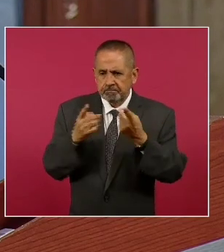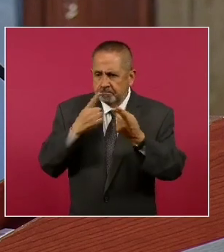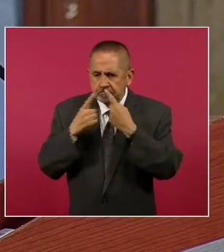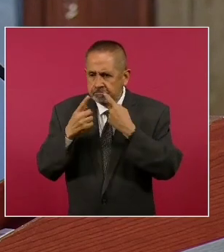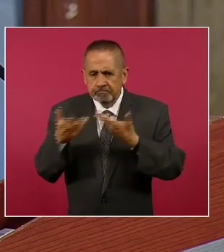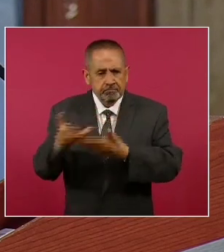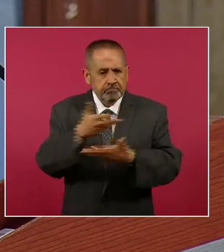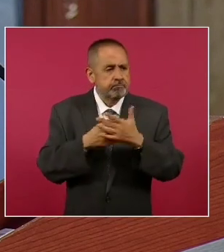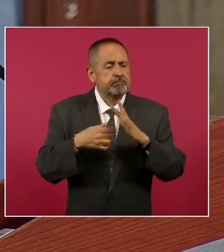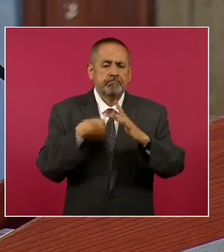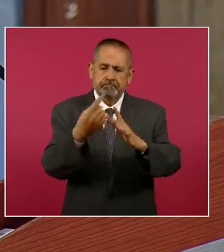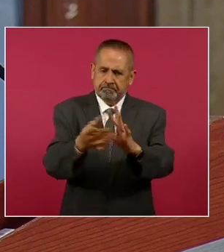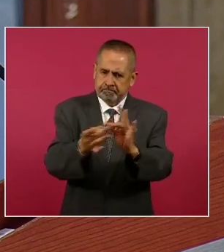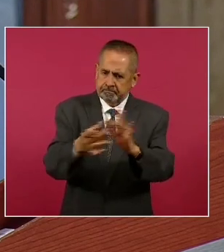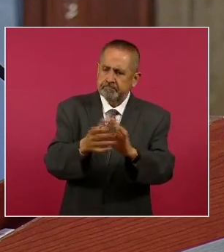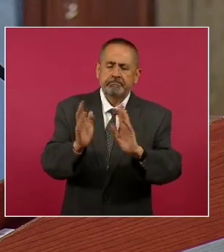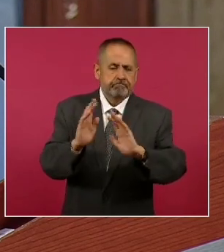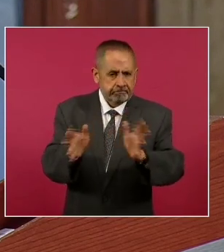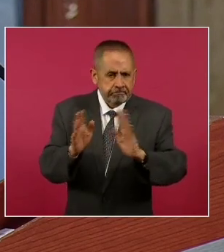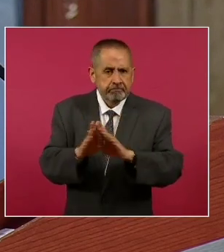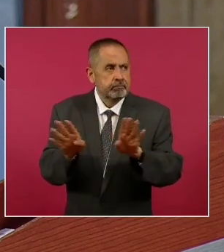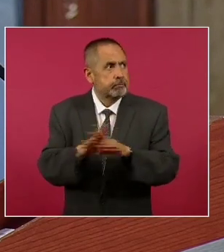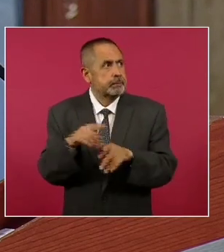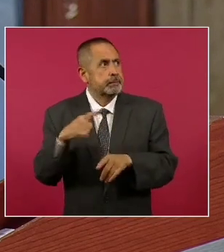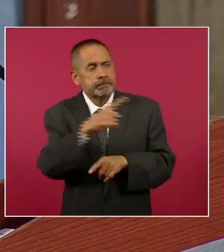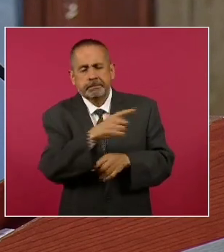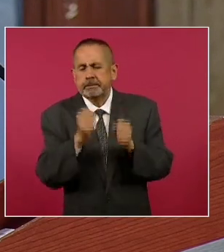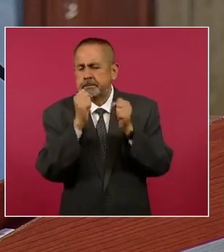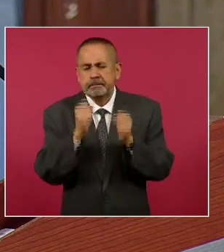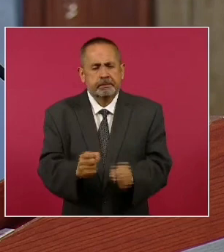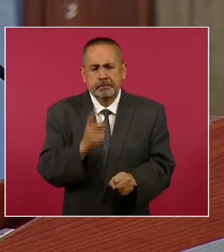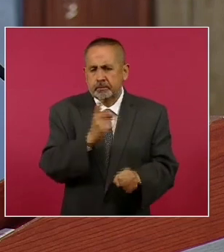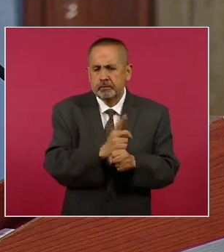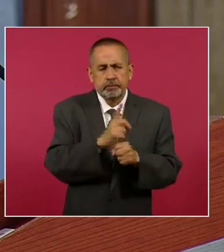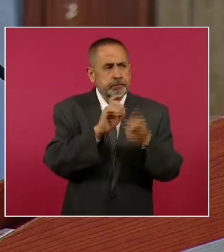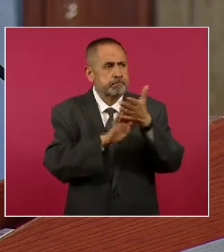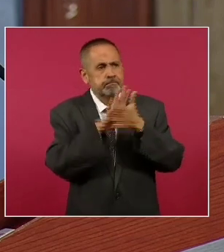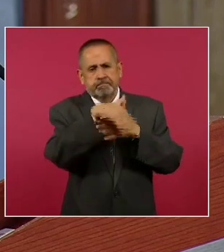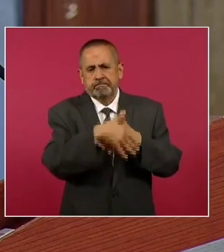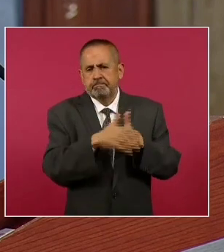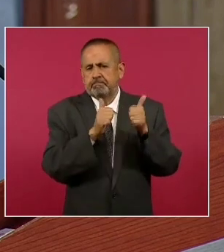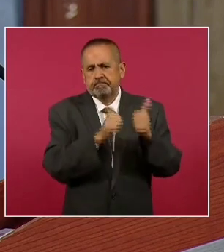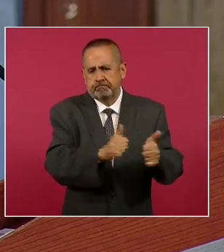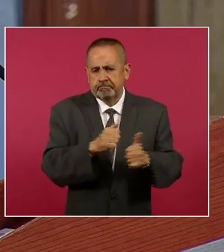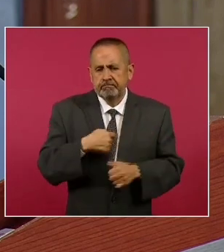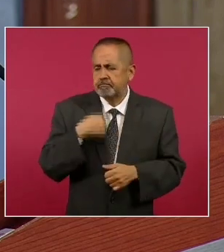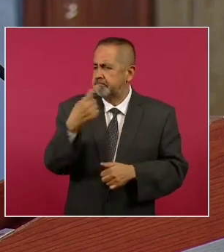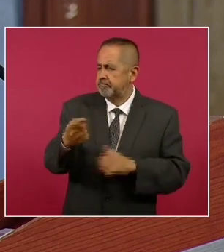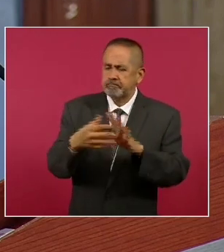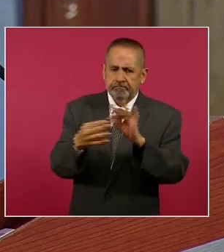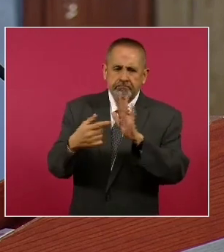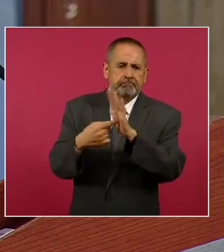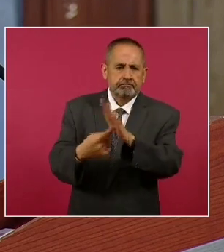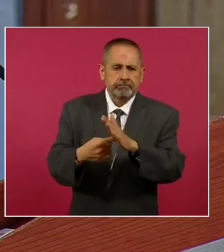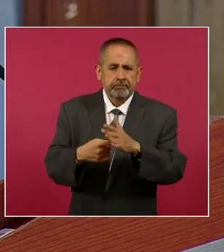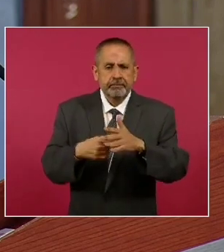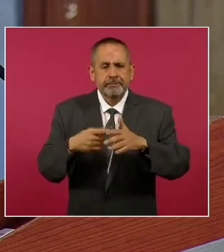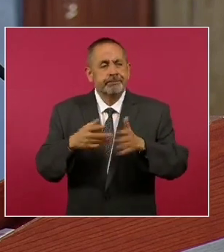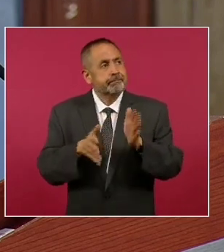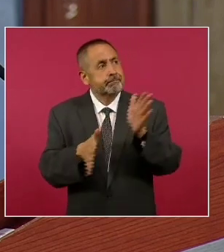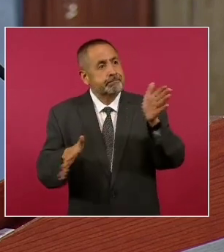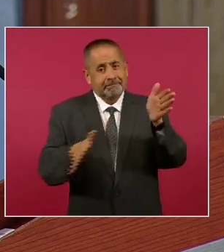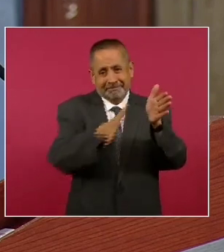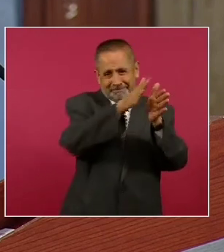Guanajuato, sobre las condiciones de la seguridad estructural y funcional de la presa, haciendo énfasis en que la cortina